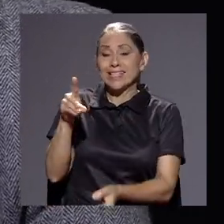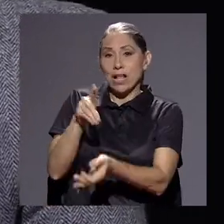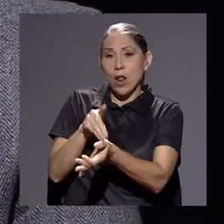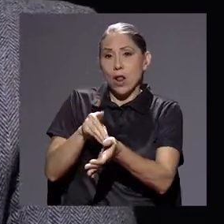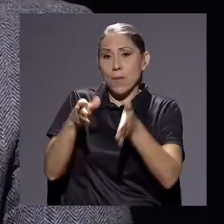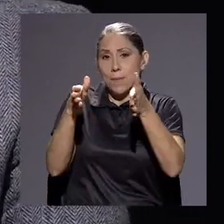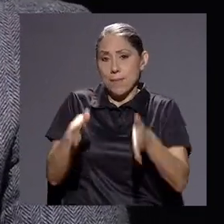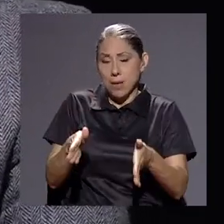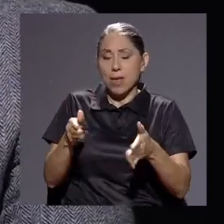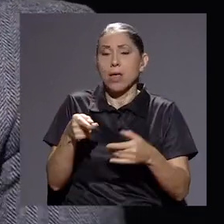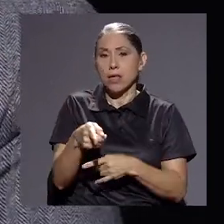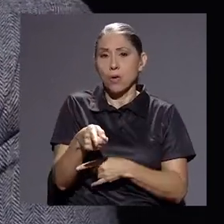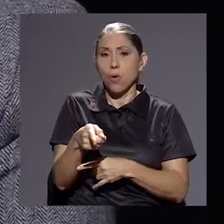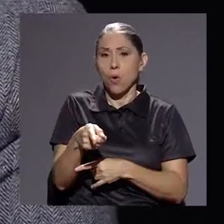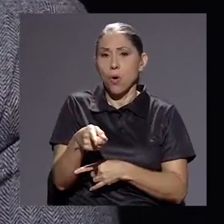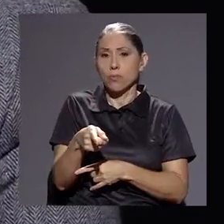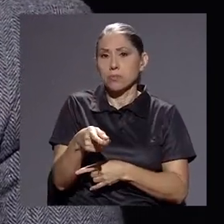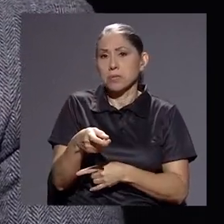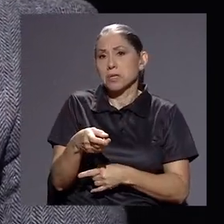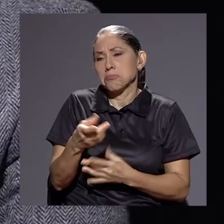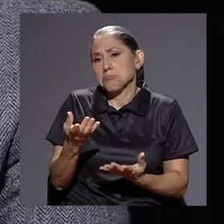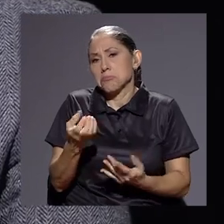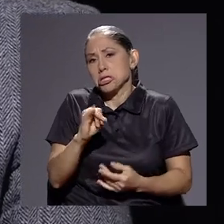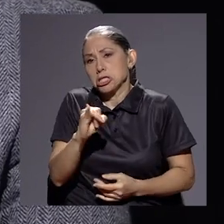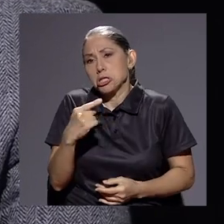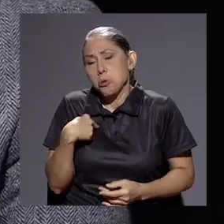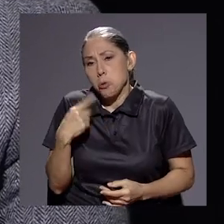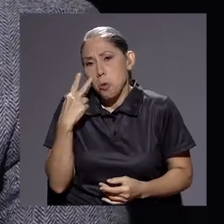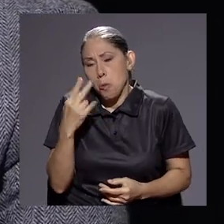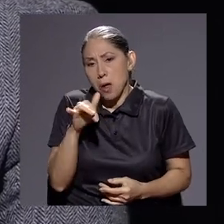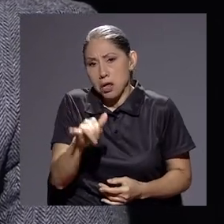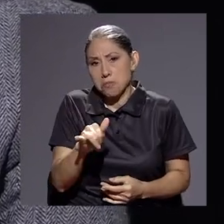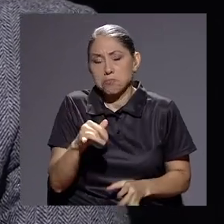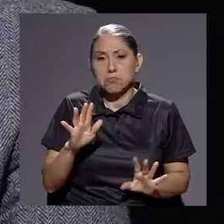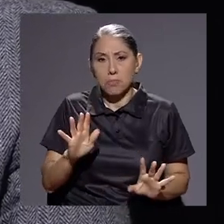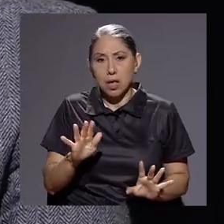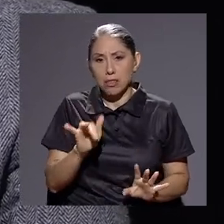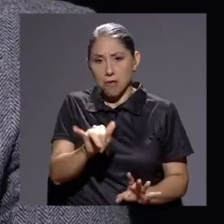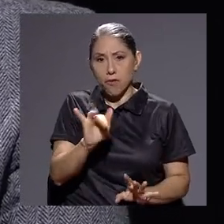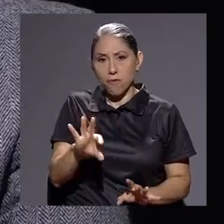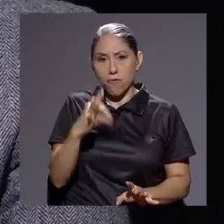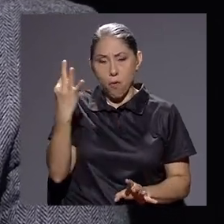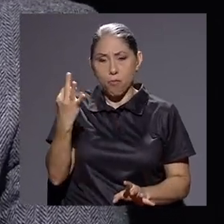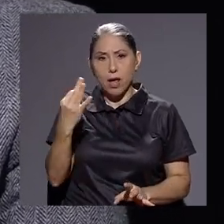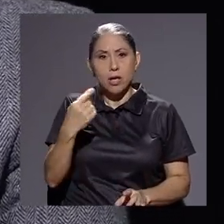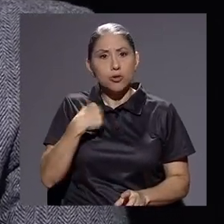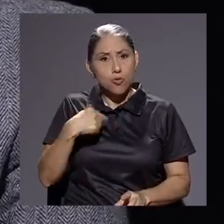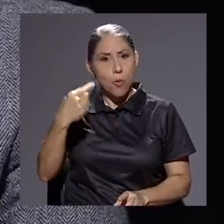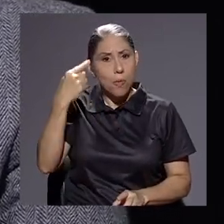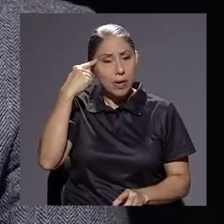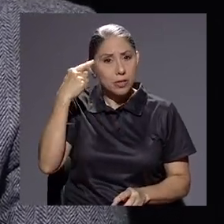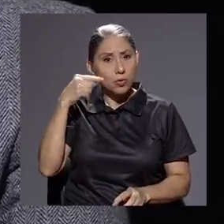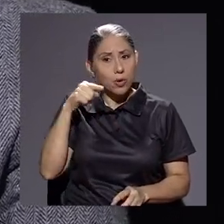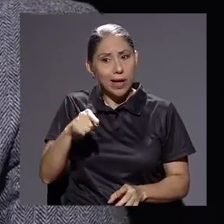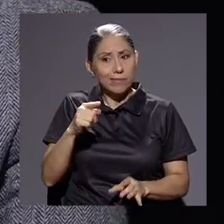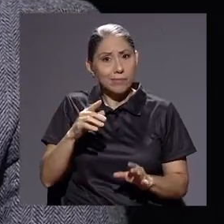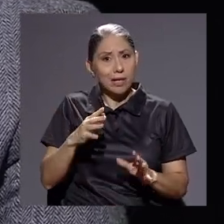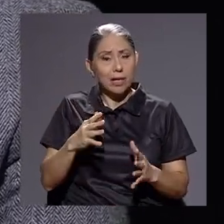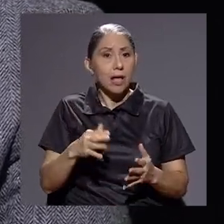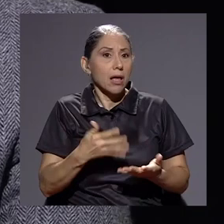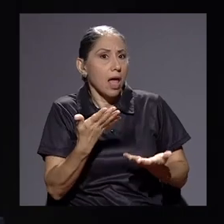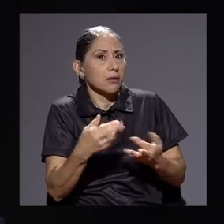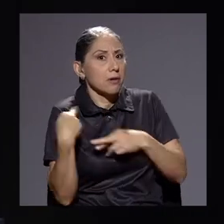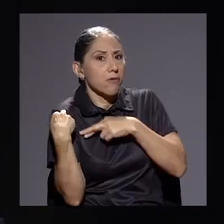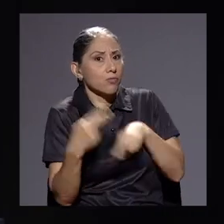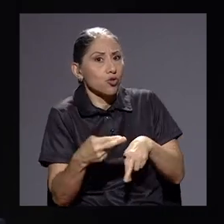el médico, como decíamos al principio, si uno quisiera verlo, que a mí me parece que en ese sentido los estoicos eran geniales. Es un acto